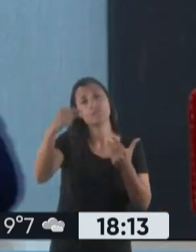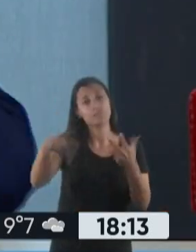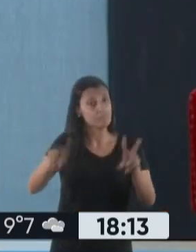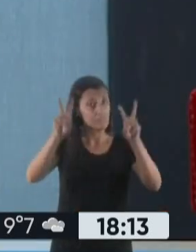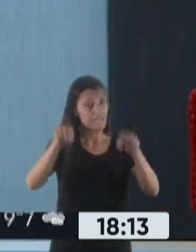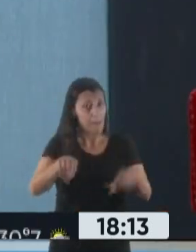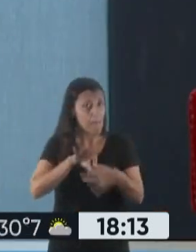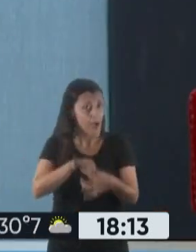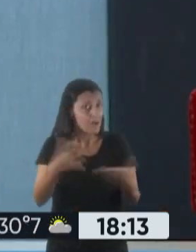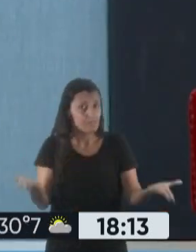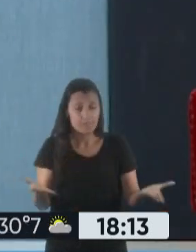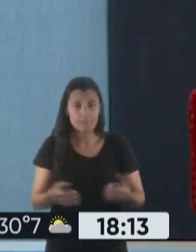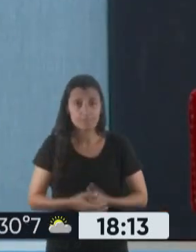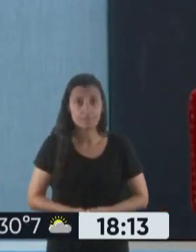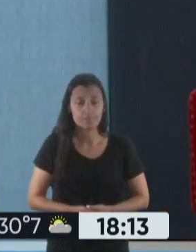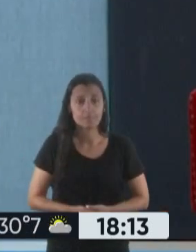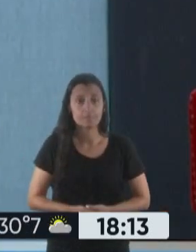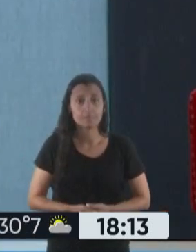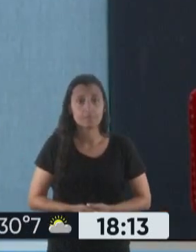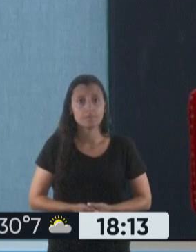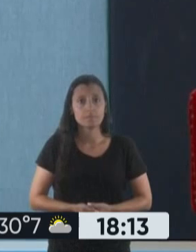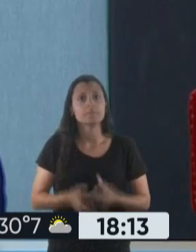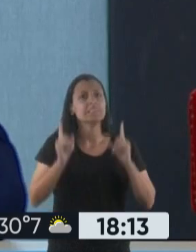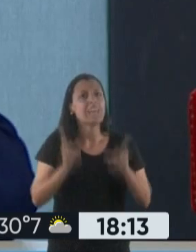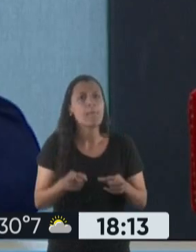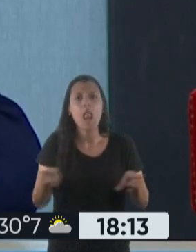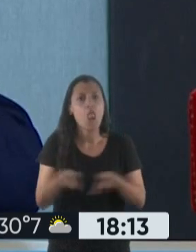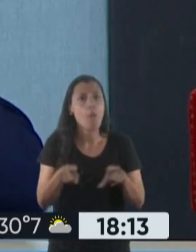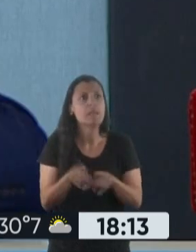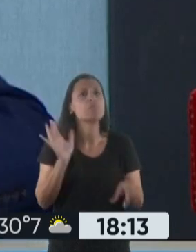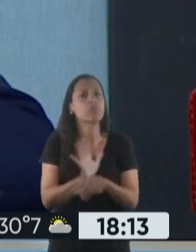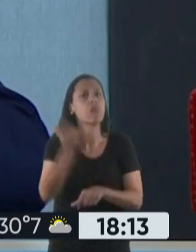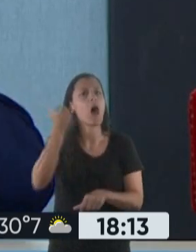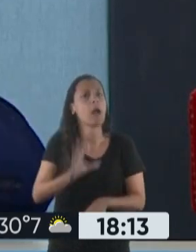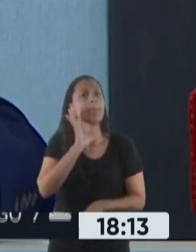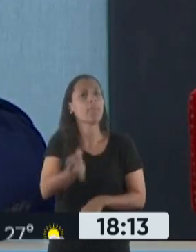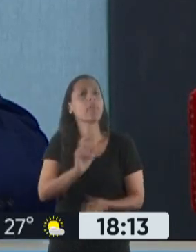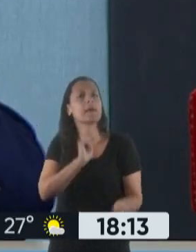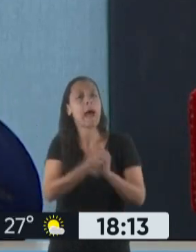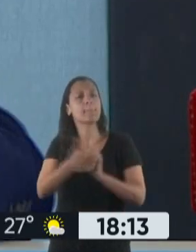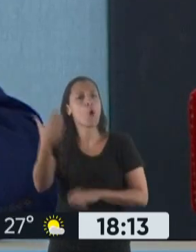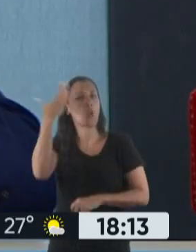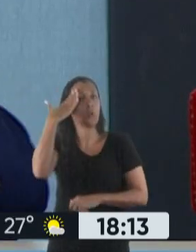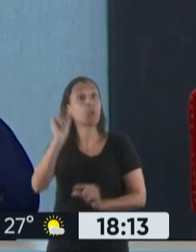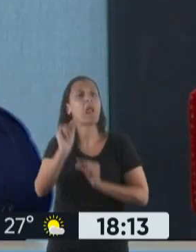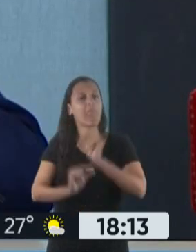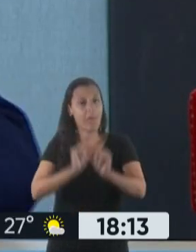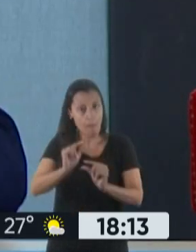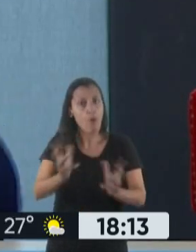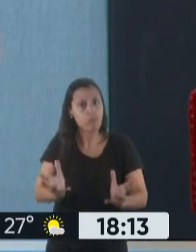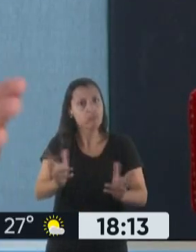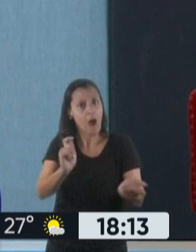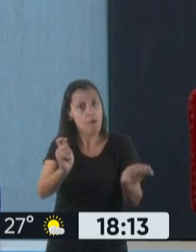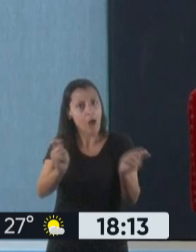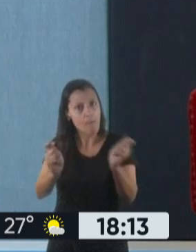estas cosas, uno está hablando también de un proceso cultural que va avanzando, que va creciendo,